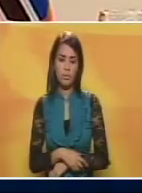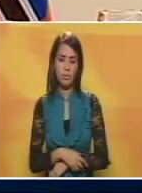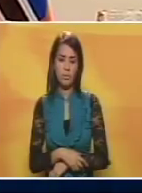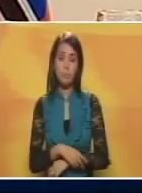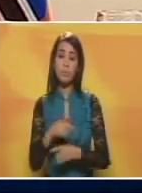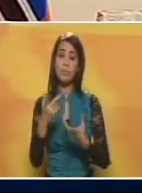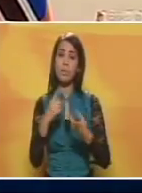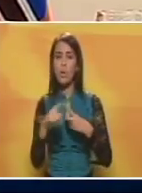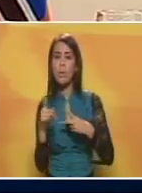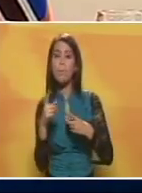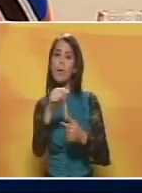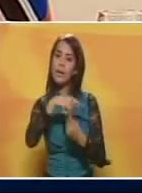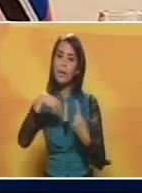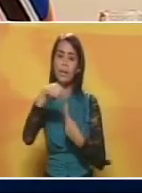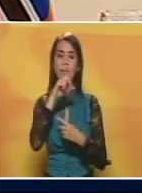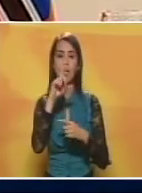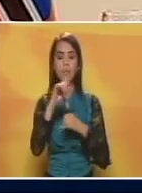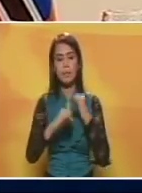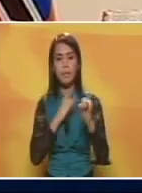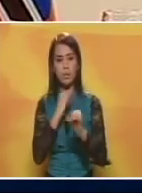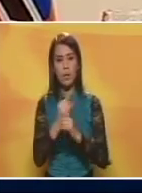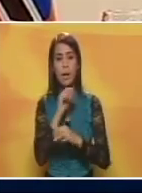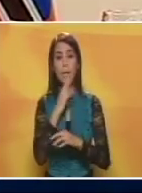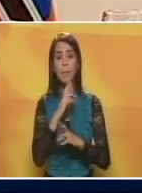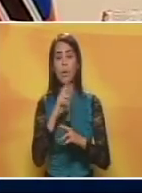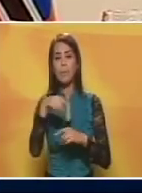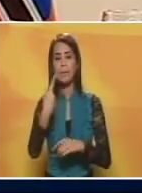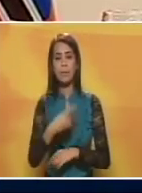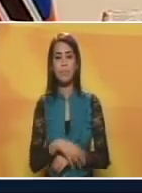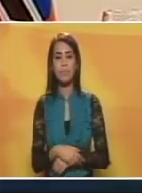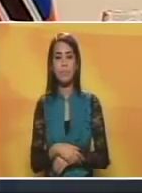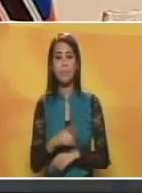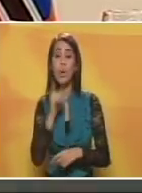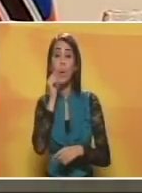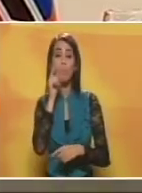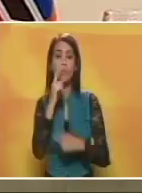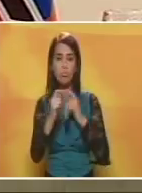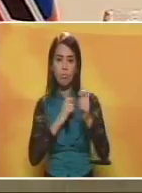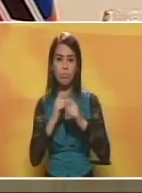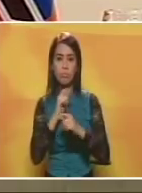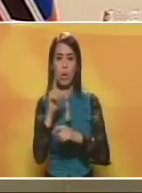a responder el día de mañana. Sue Rodríguez, Globovisión.